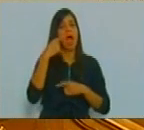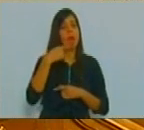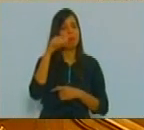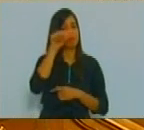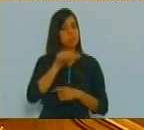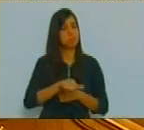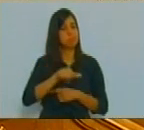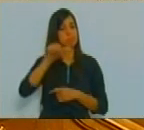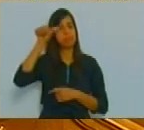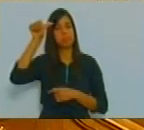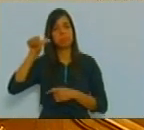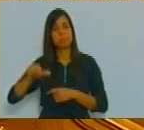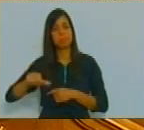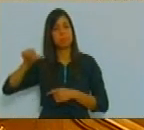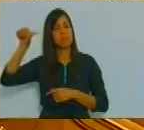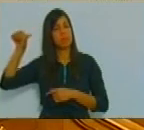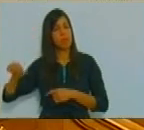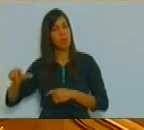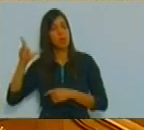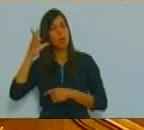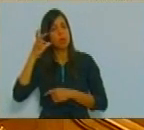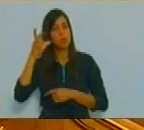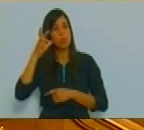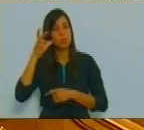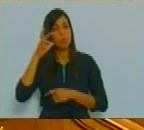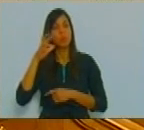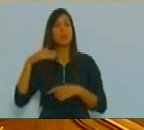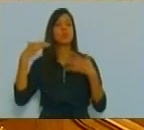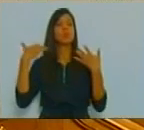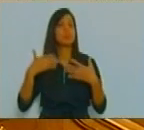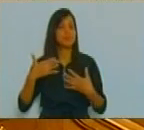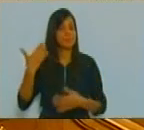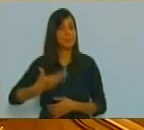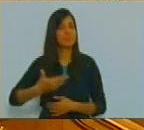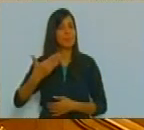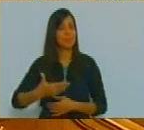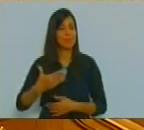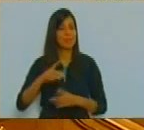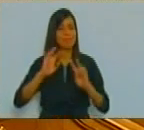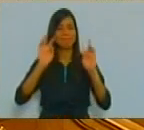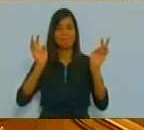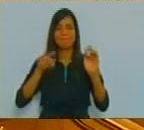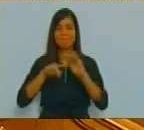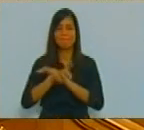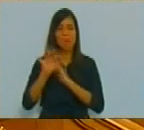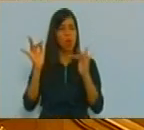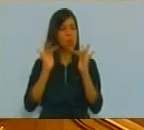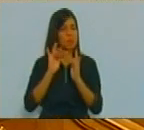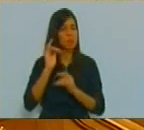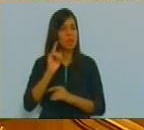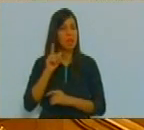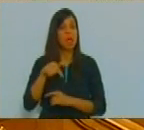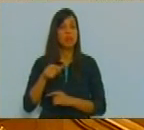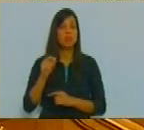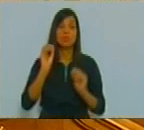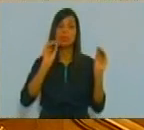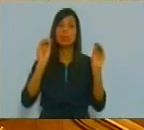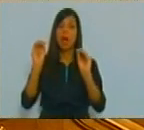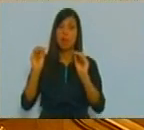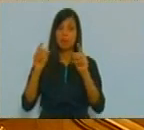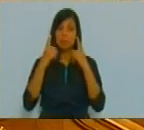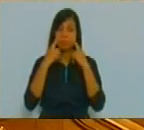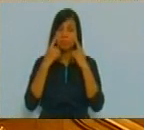los aspectos más polémicos del debate y yo quiero aquí llamar a una reflexión en